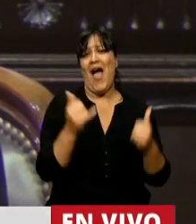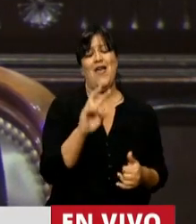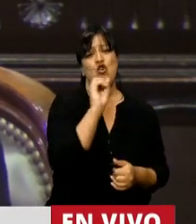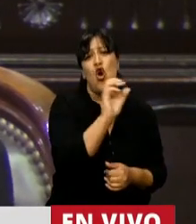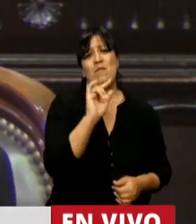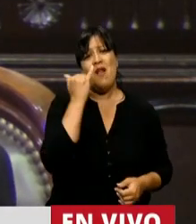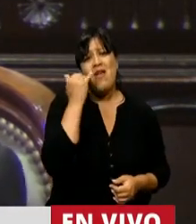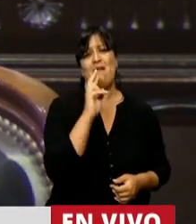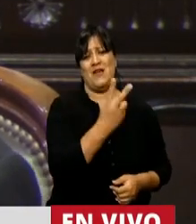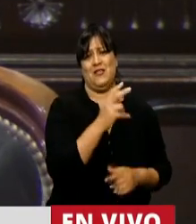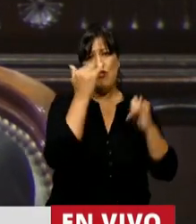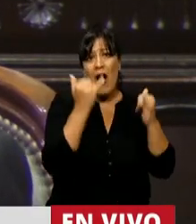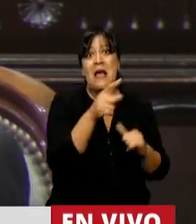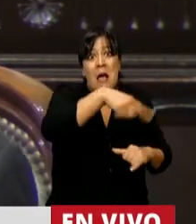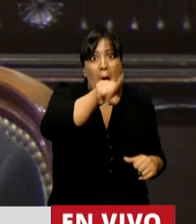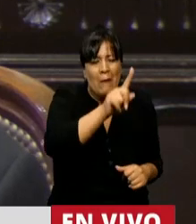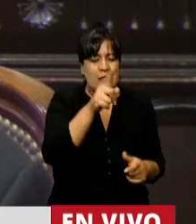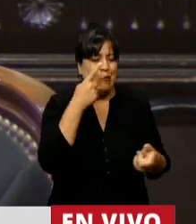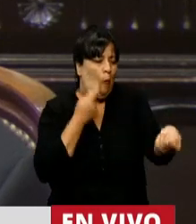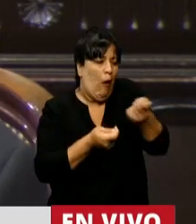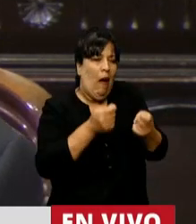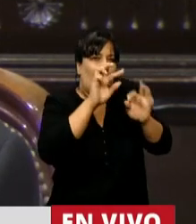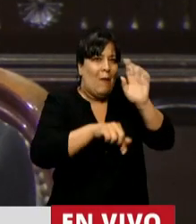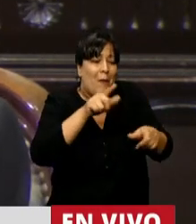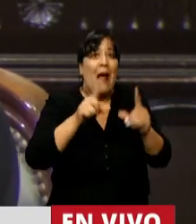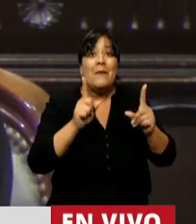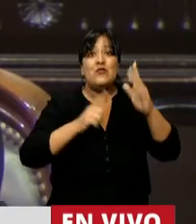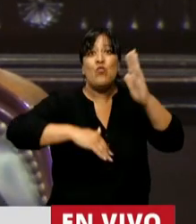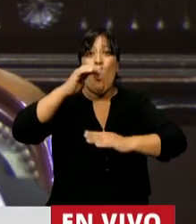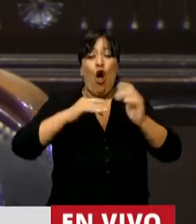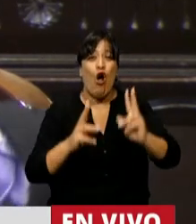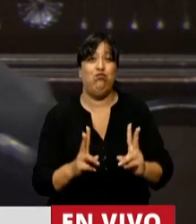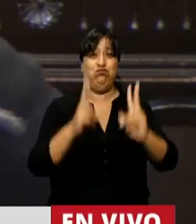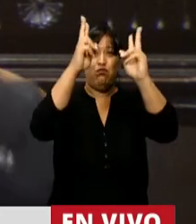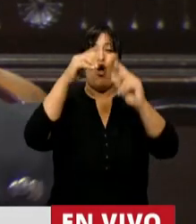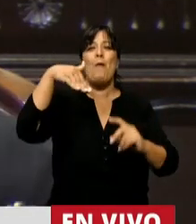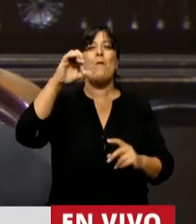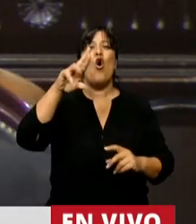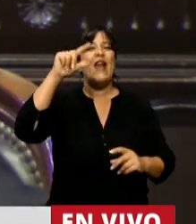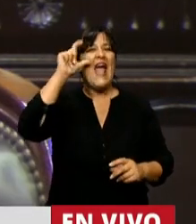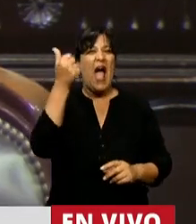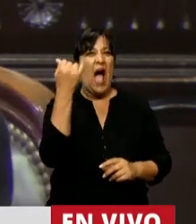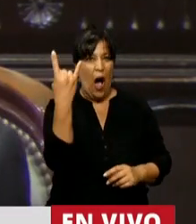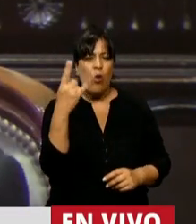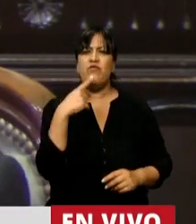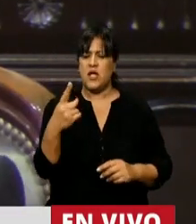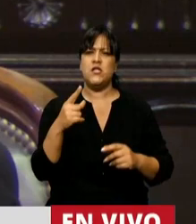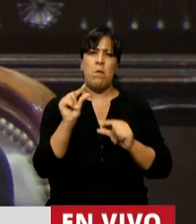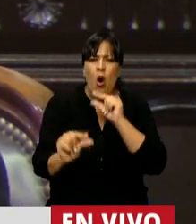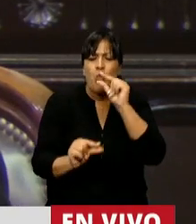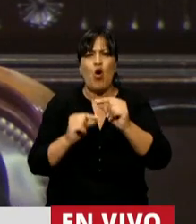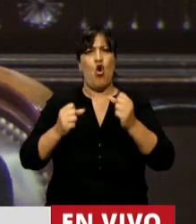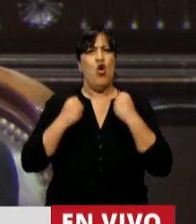Y esos conspiraron para que ese edificio que se construyó, como decía Moró, de a poquito, con mucho